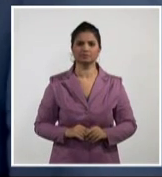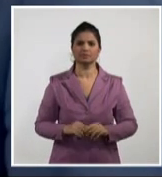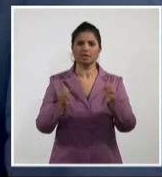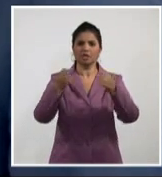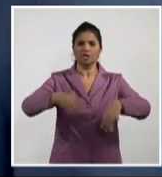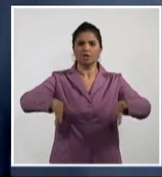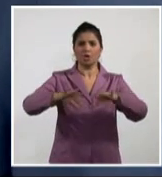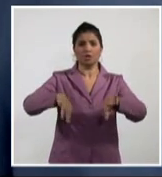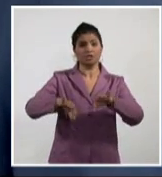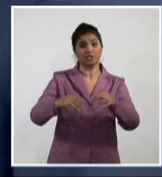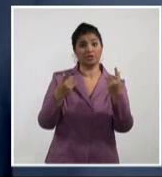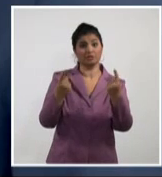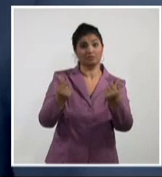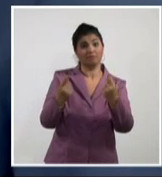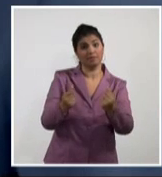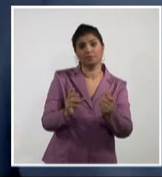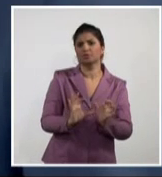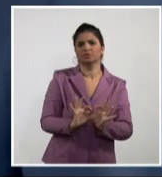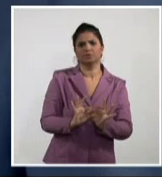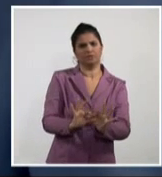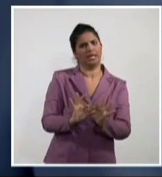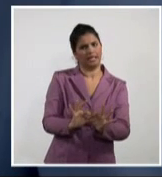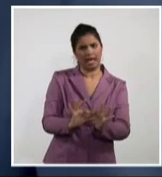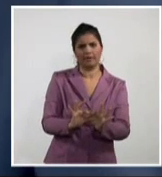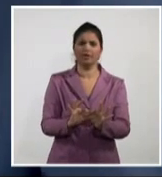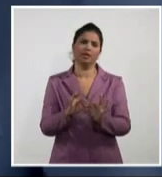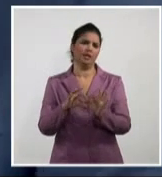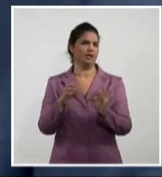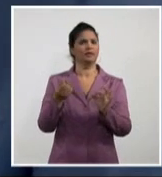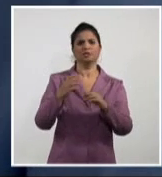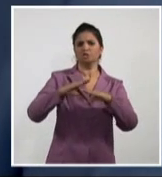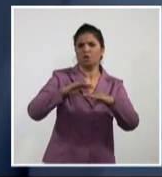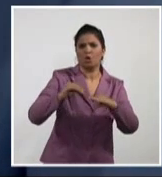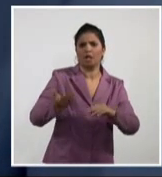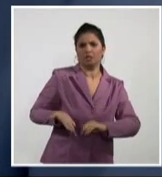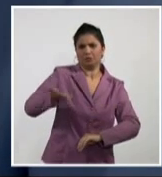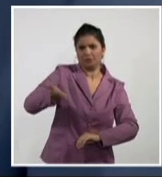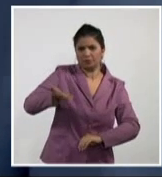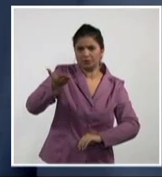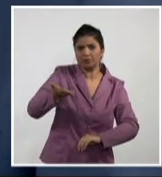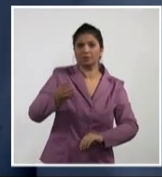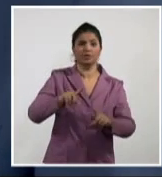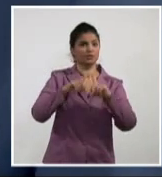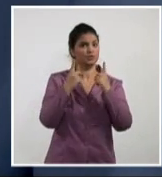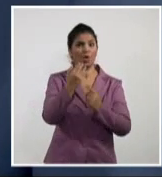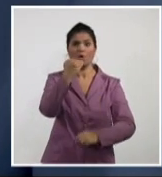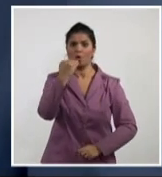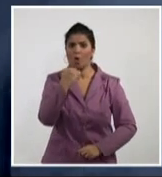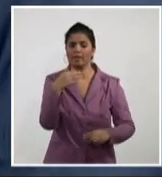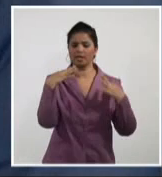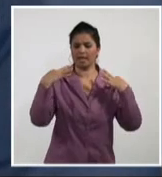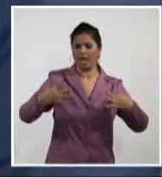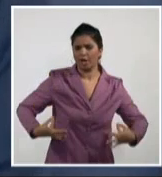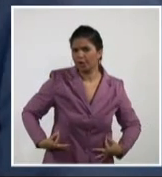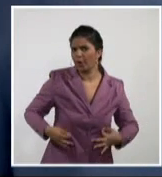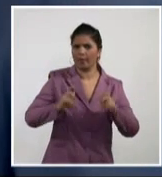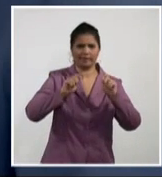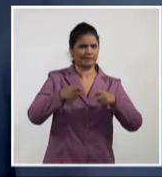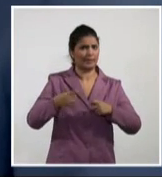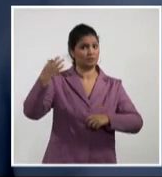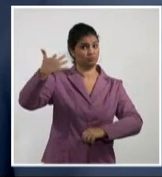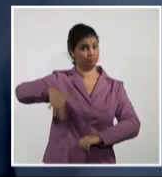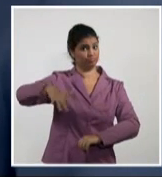tightening financial conditions. Inflation, as much as it has been coming down, it is still elevated, so that